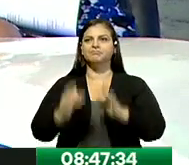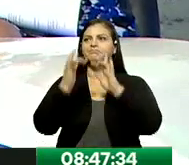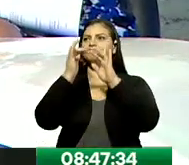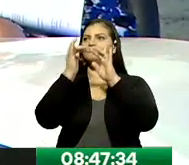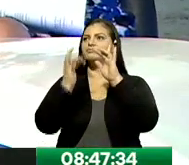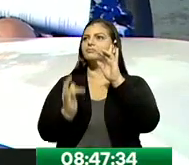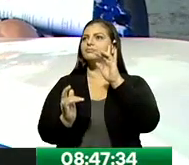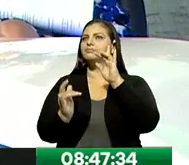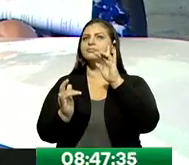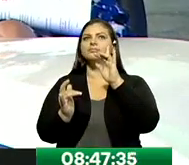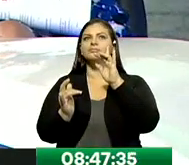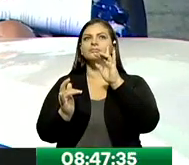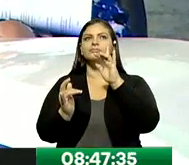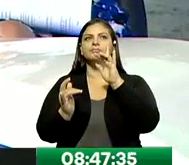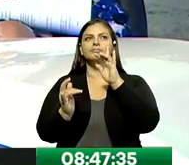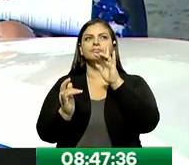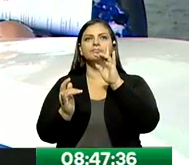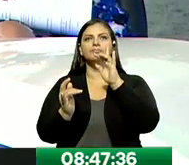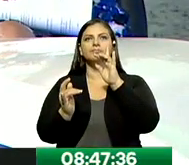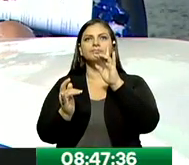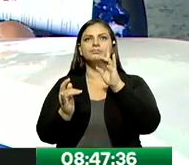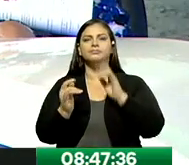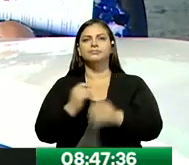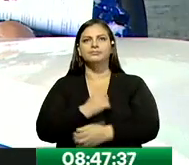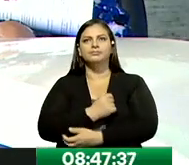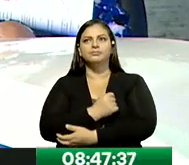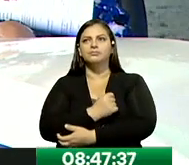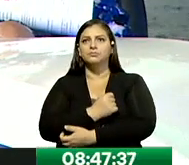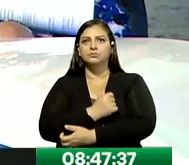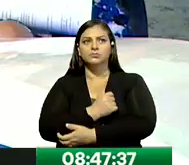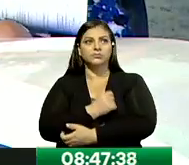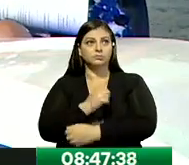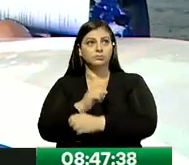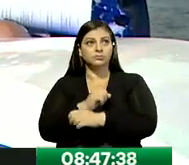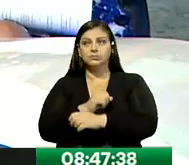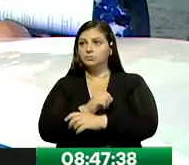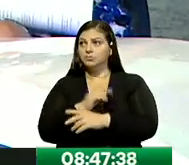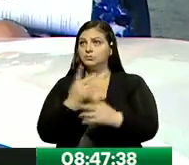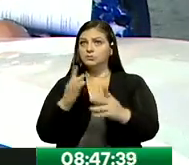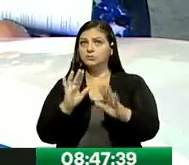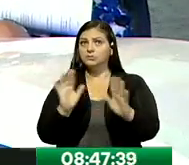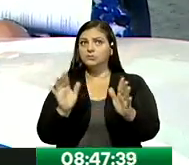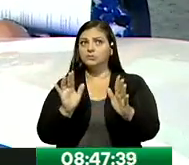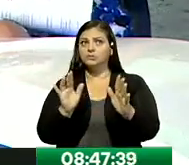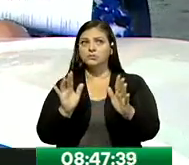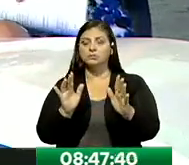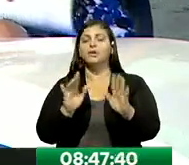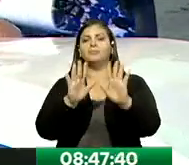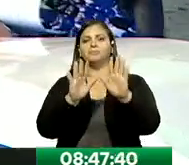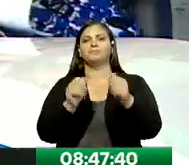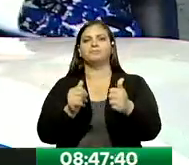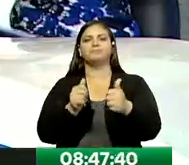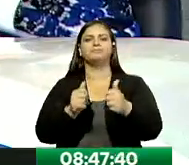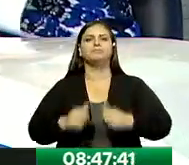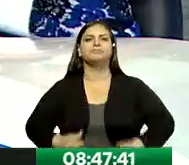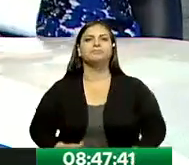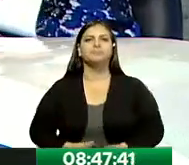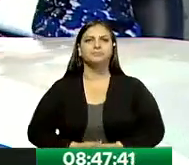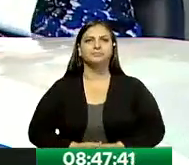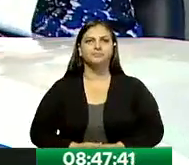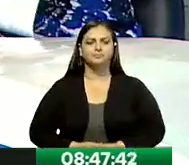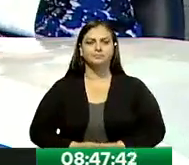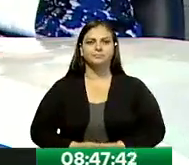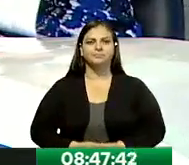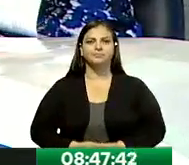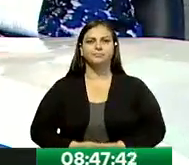Parece que perdimos la señal. Ahí se lo escucha. La presencia, sí, ¿estamos allí? Sí, perfecto. Ahí, se te escucha, supuesto, pero no se te ve todavía. Correcto. Nosotros por acá